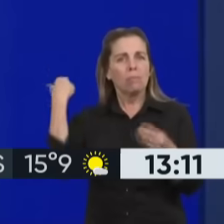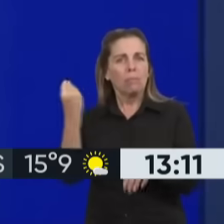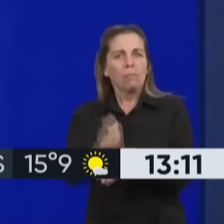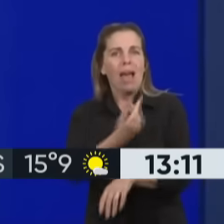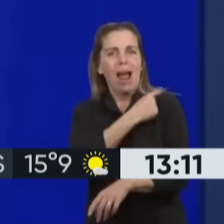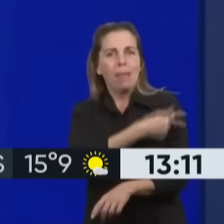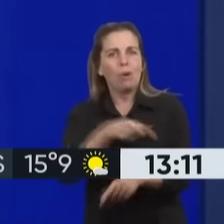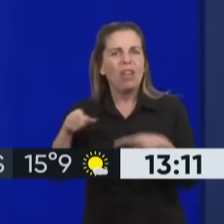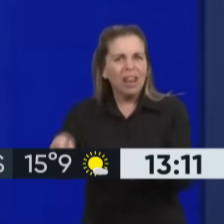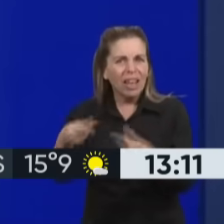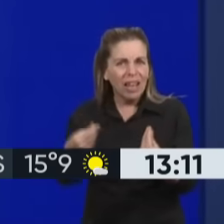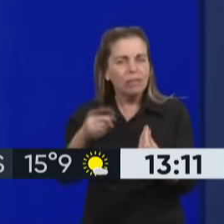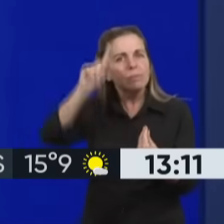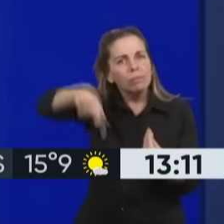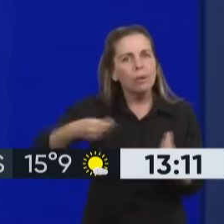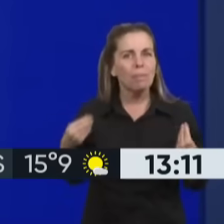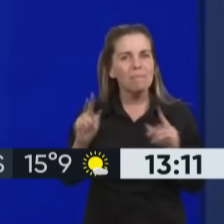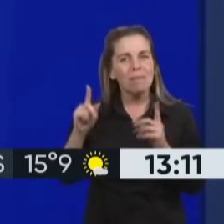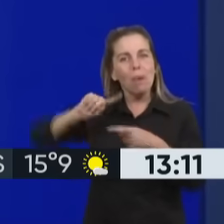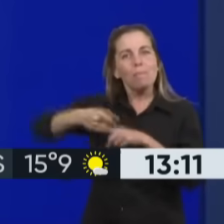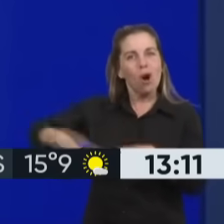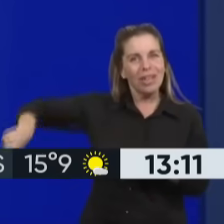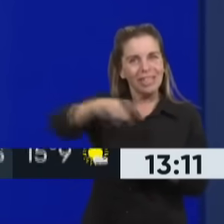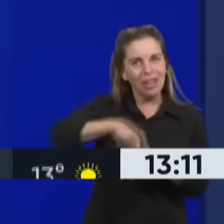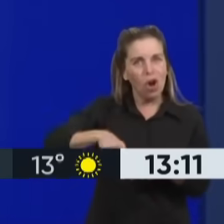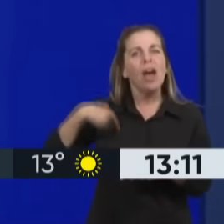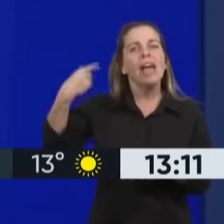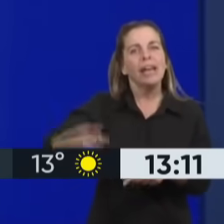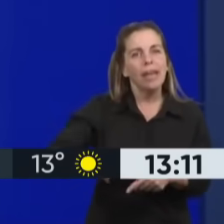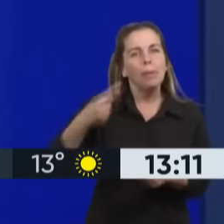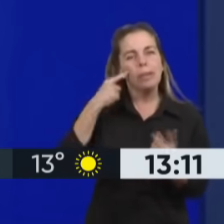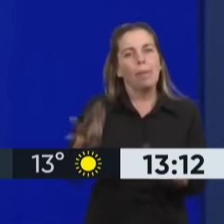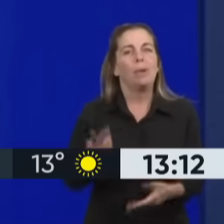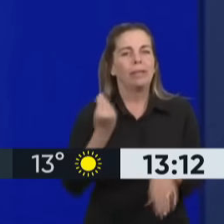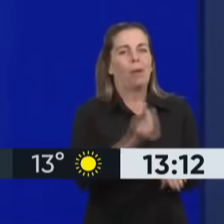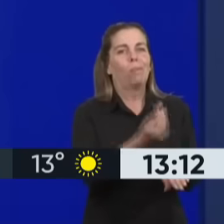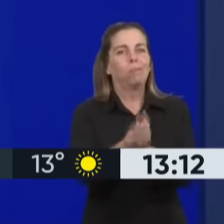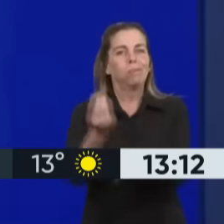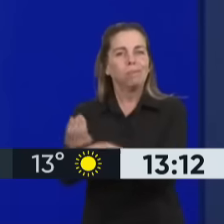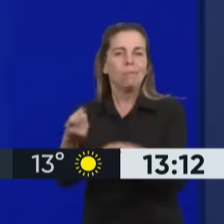estallido social generado por los mismos que luego se repartieron los cargos.